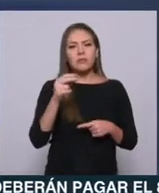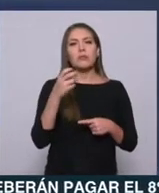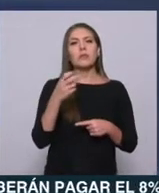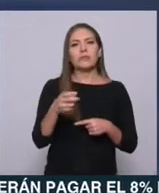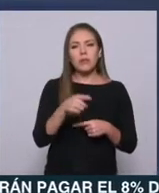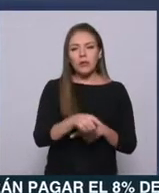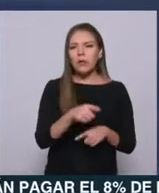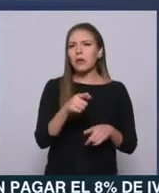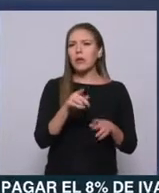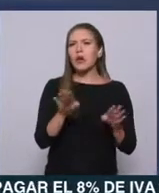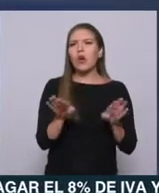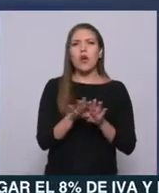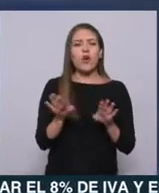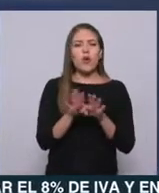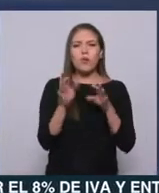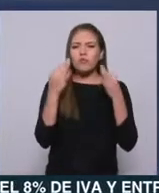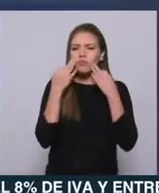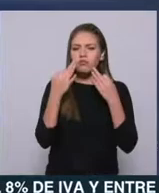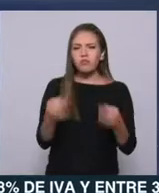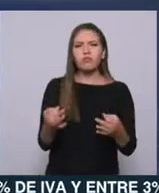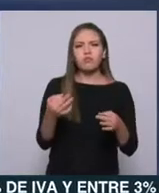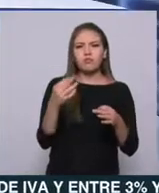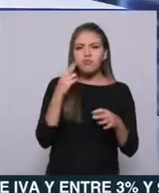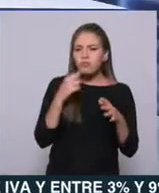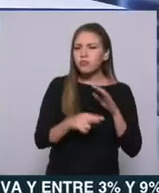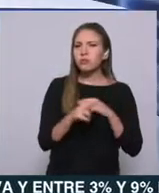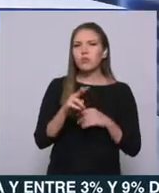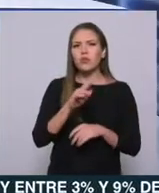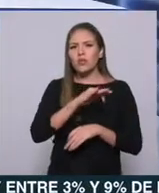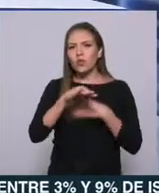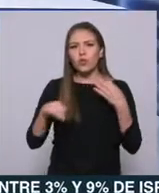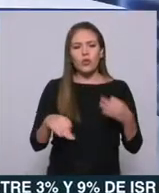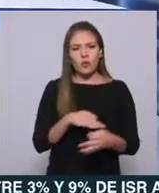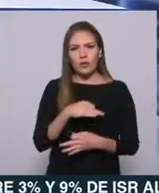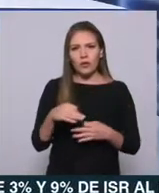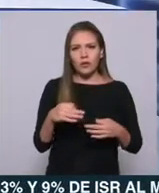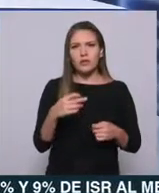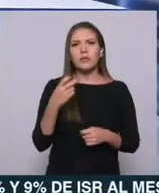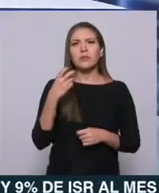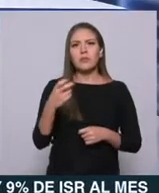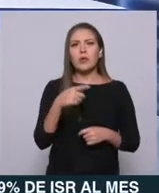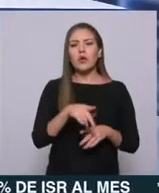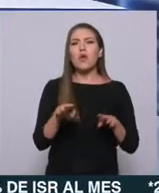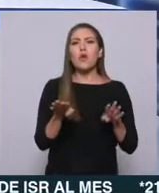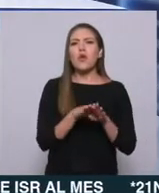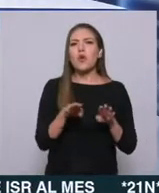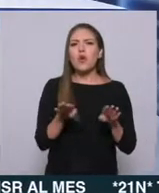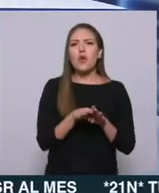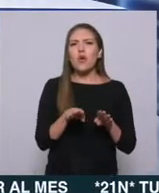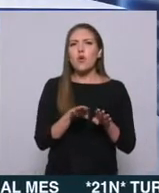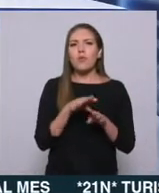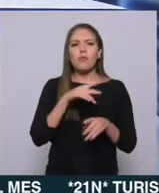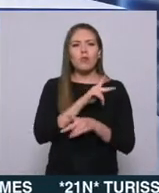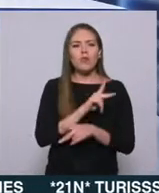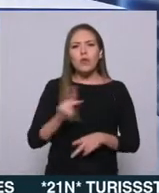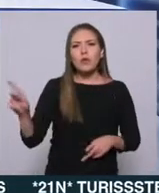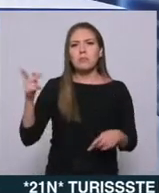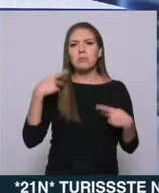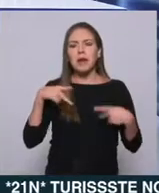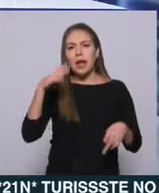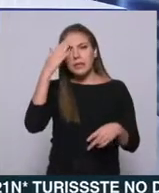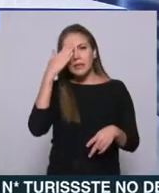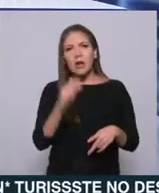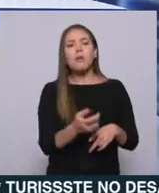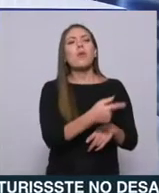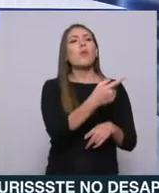totalmente transparente. Eso es una de los atractivos, de los atributos que tiene una subasta, que todo es transparente. La gente sabe cuánto se vendieron